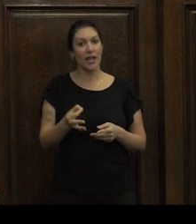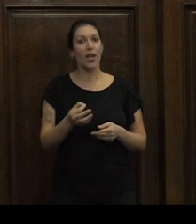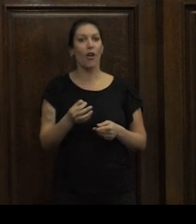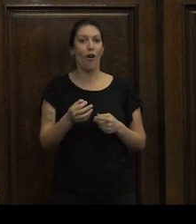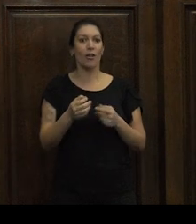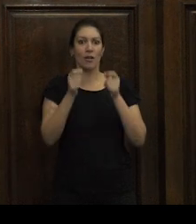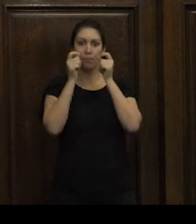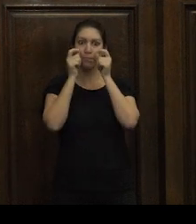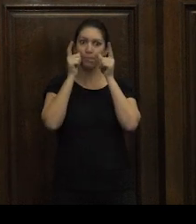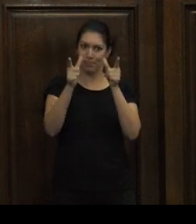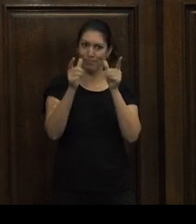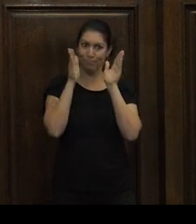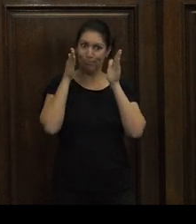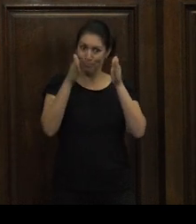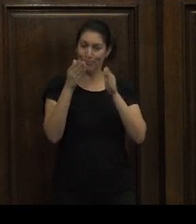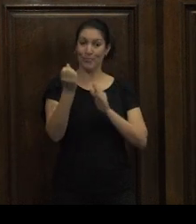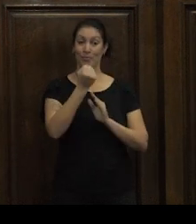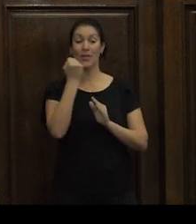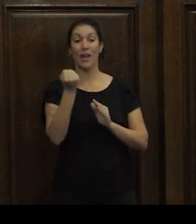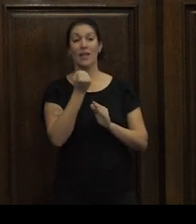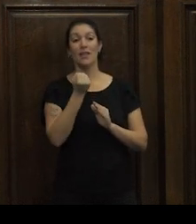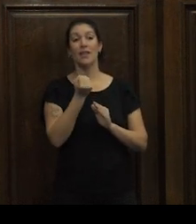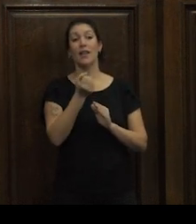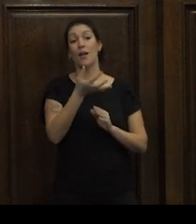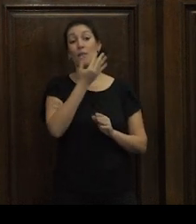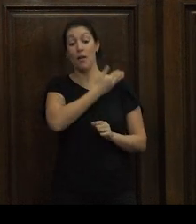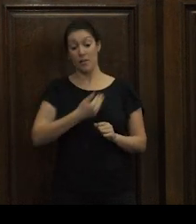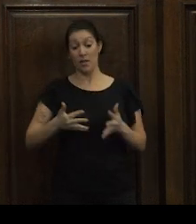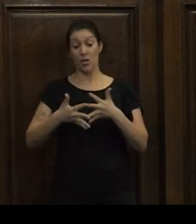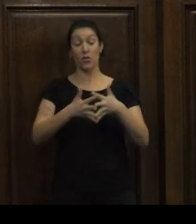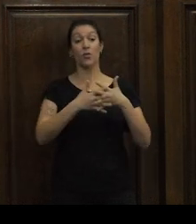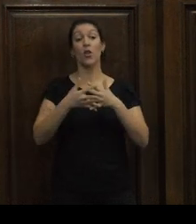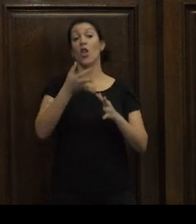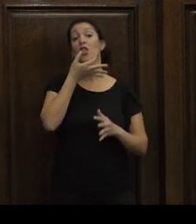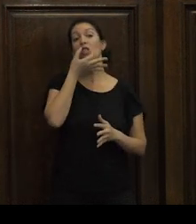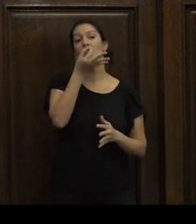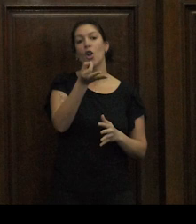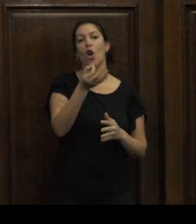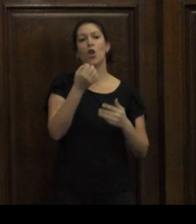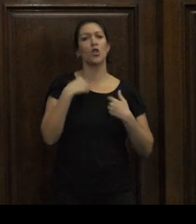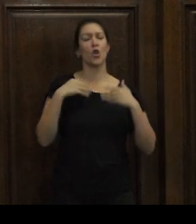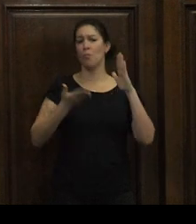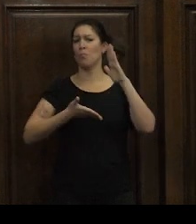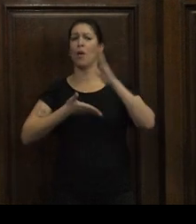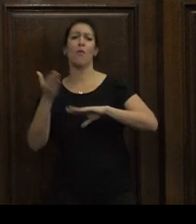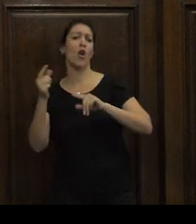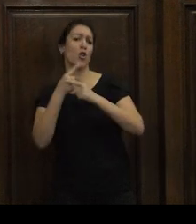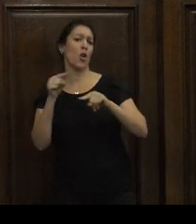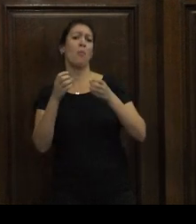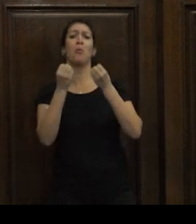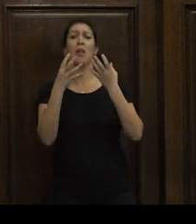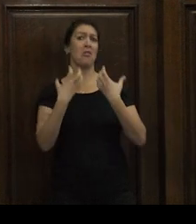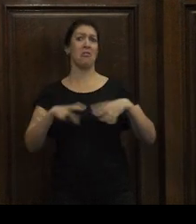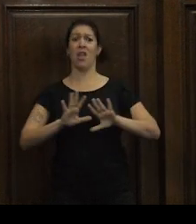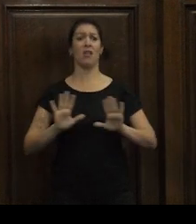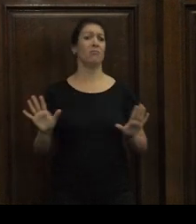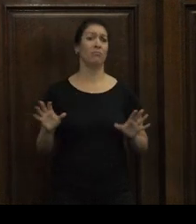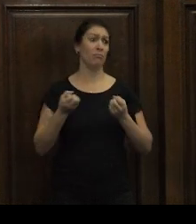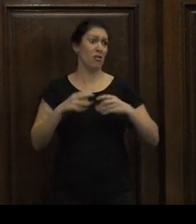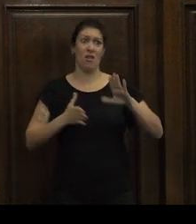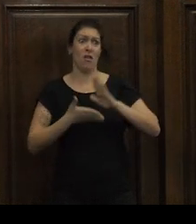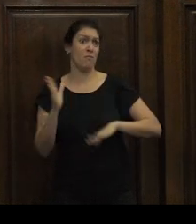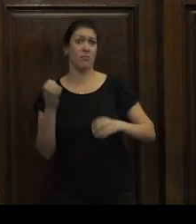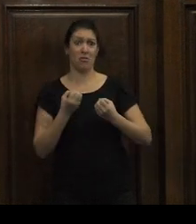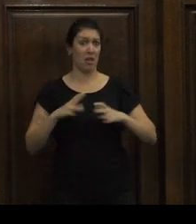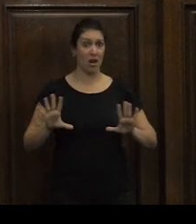algo digno de atención. Porque básicamente lo que dijo Trump en ese momento fue: no me voy porque no quiero, yo